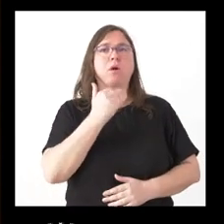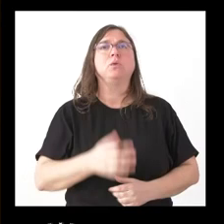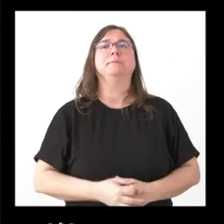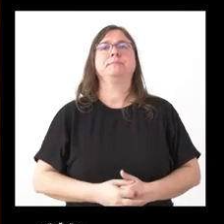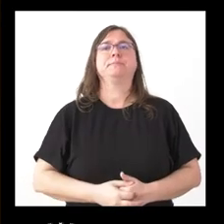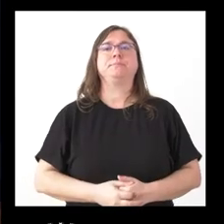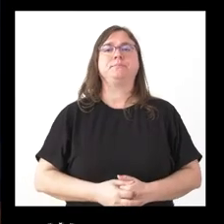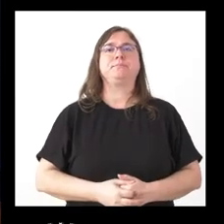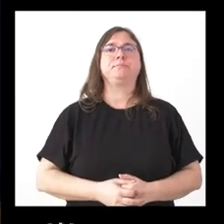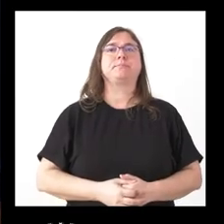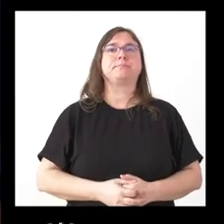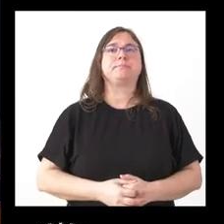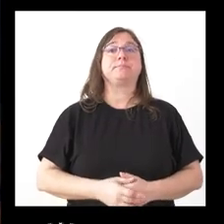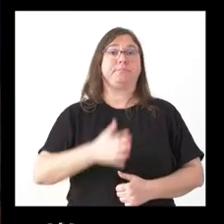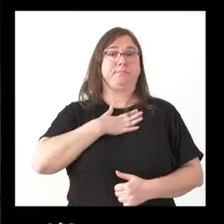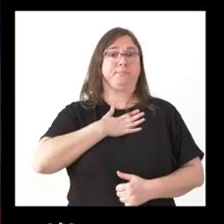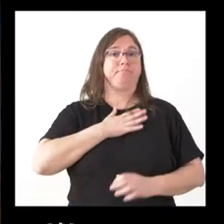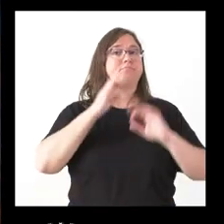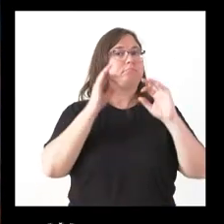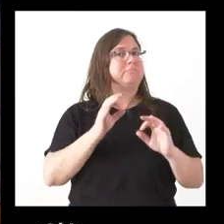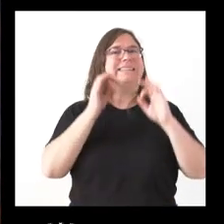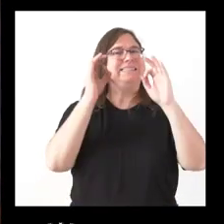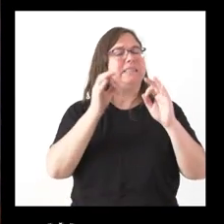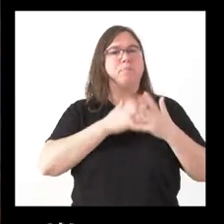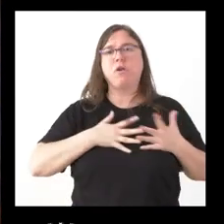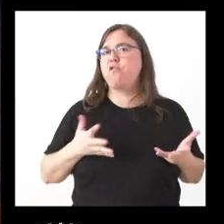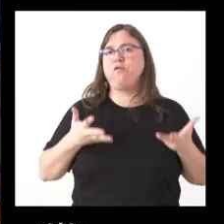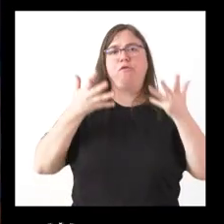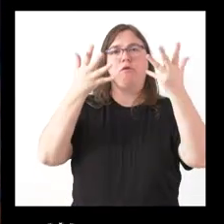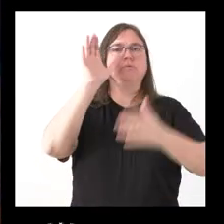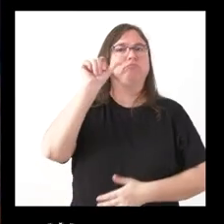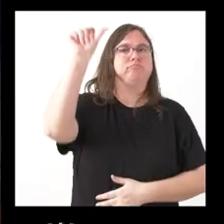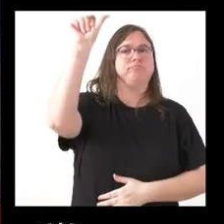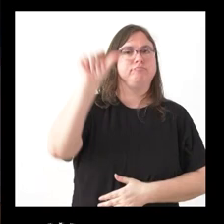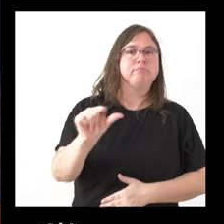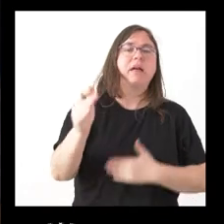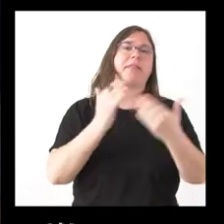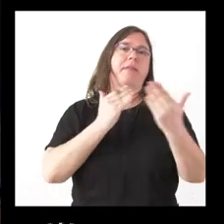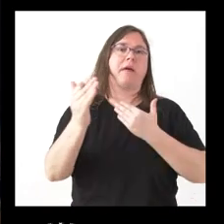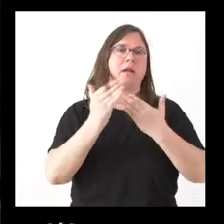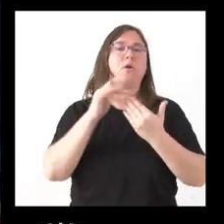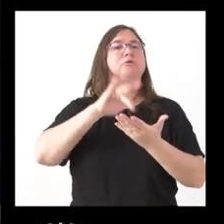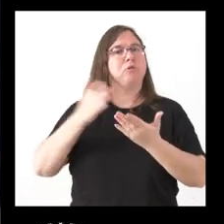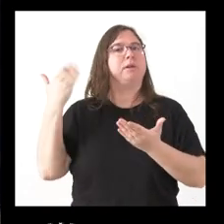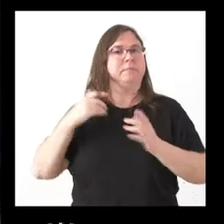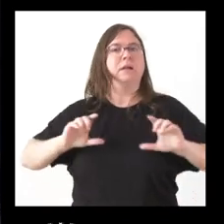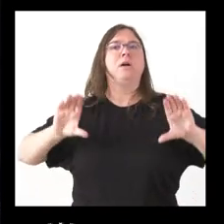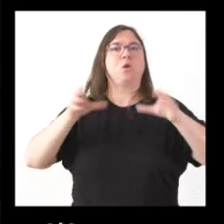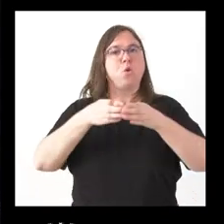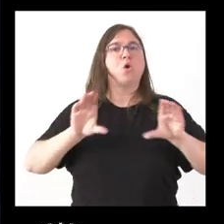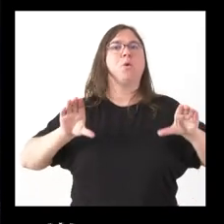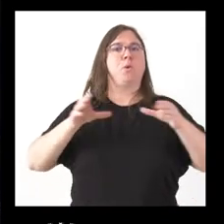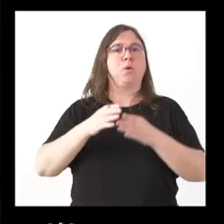acercamiento pues Nosotros hemos leído siempre que la máxima voluntad de escuchar y dialogar ha habido varias reuniones estamos